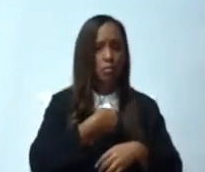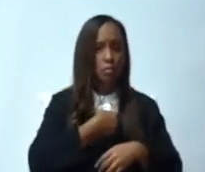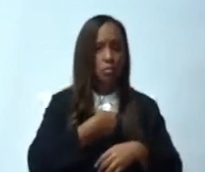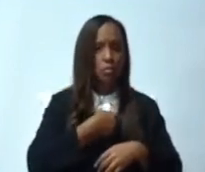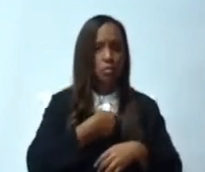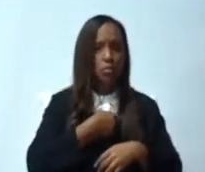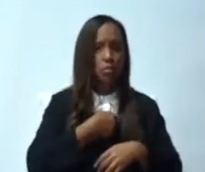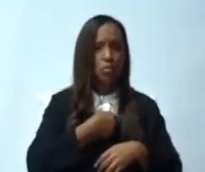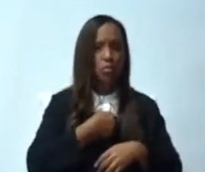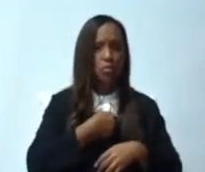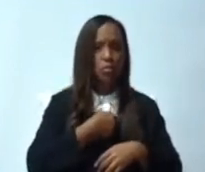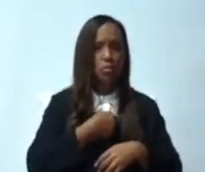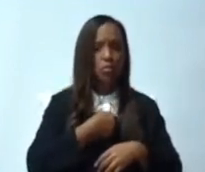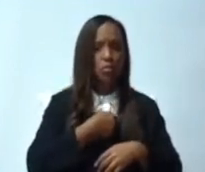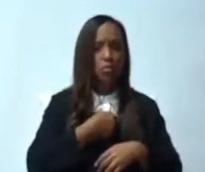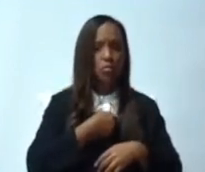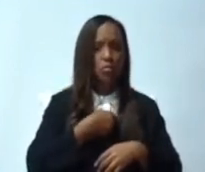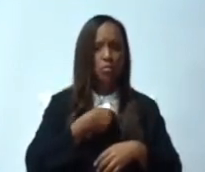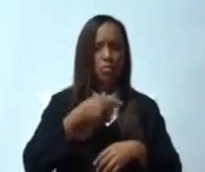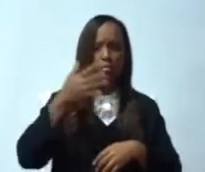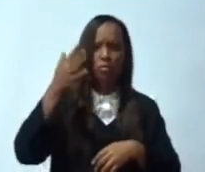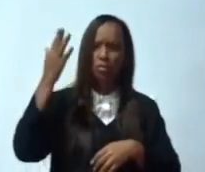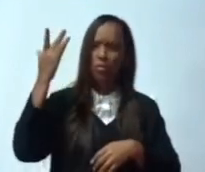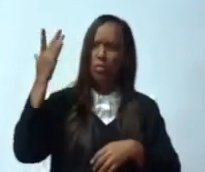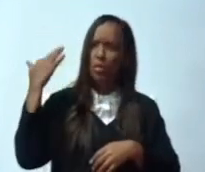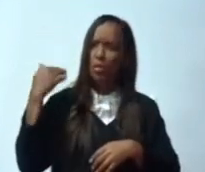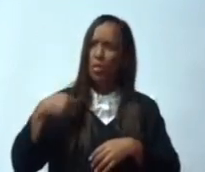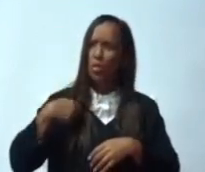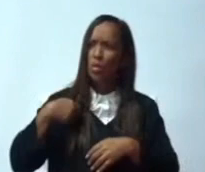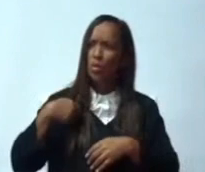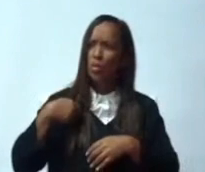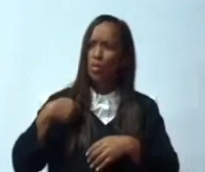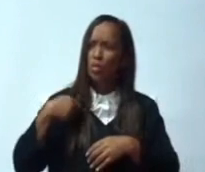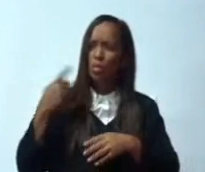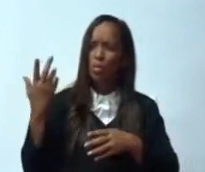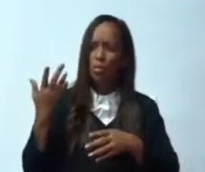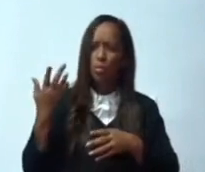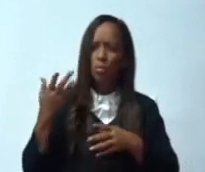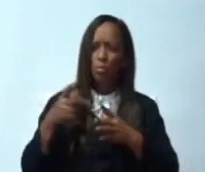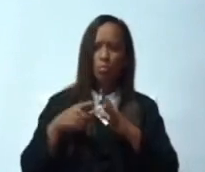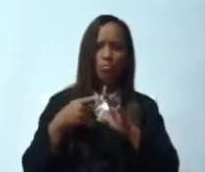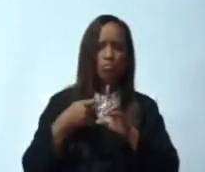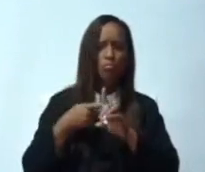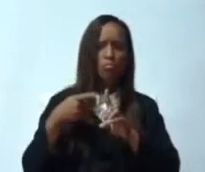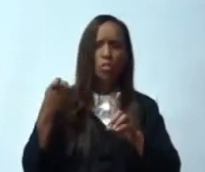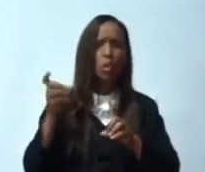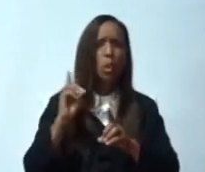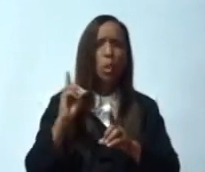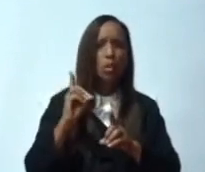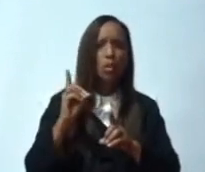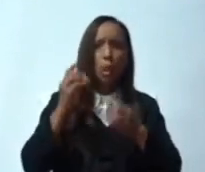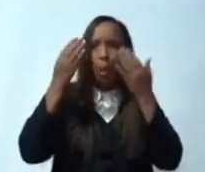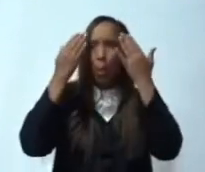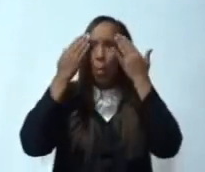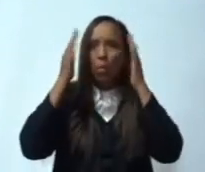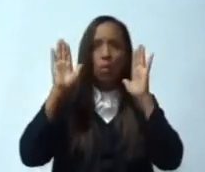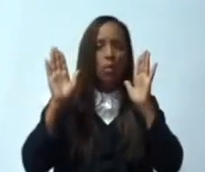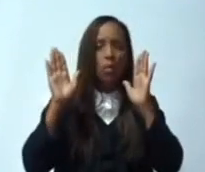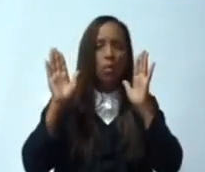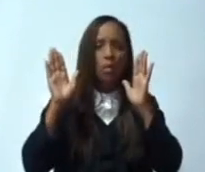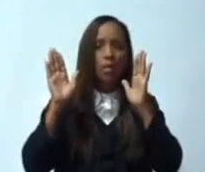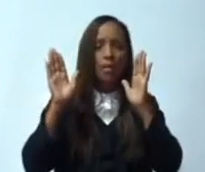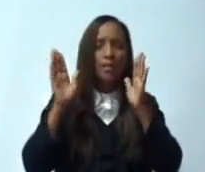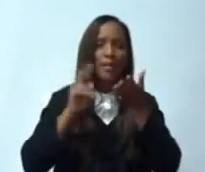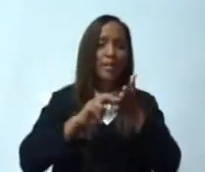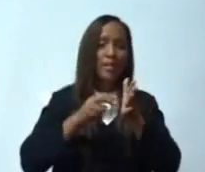porque sometimos este proyecto de ley tomando en consideración que Sisto Minier es el